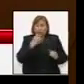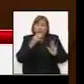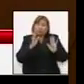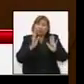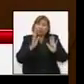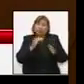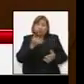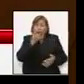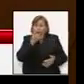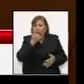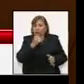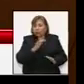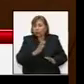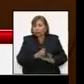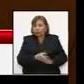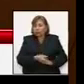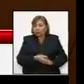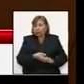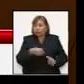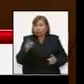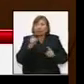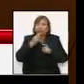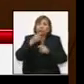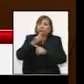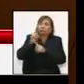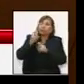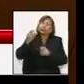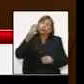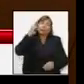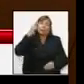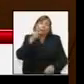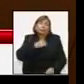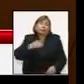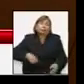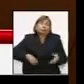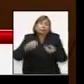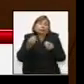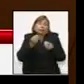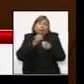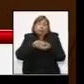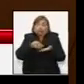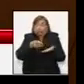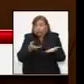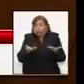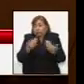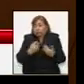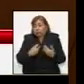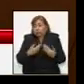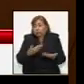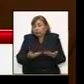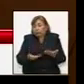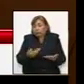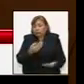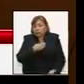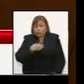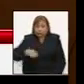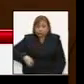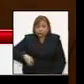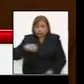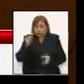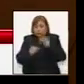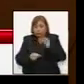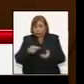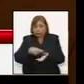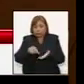todo caso, señor presidente, pregunte ya al Ministerio Público por qué razón nos ha cursado este documento. O sea, el Ministerio Público también mandó un